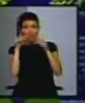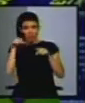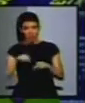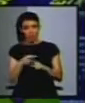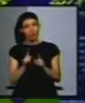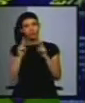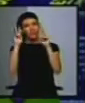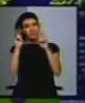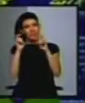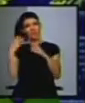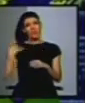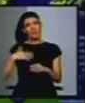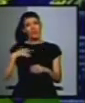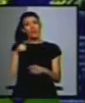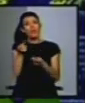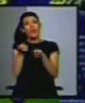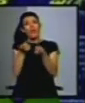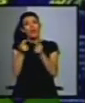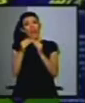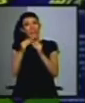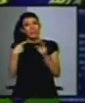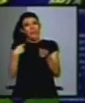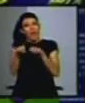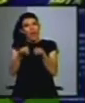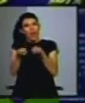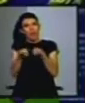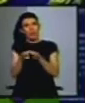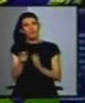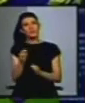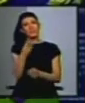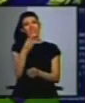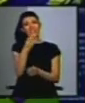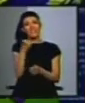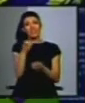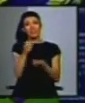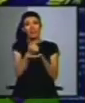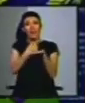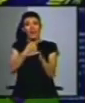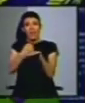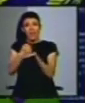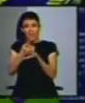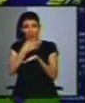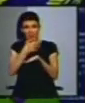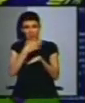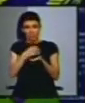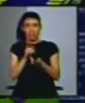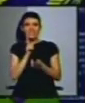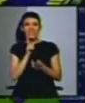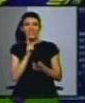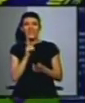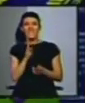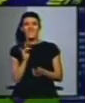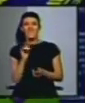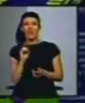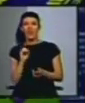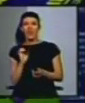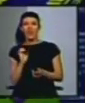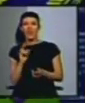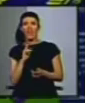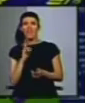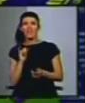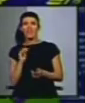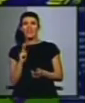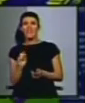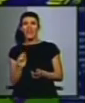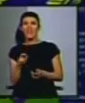tema muy importante para su economía doméstica. Son 300 los medicamentos que tienen el sello de bioequivalencia. Ustedes saben, cuestan hasta